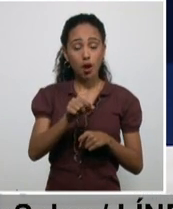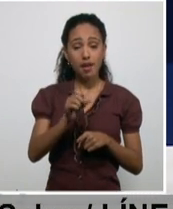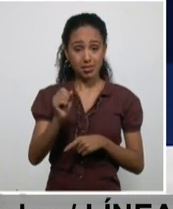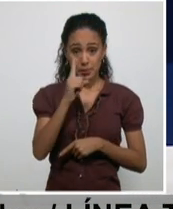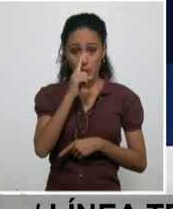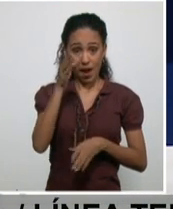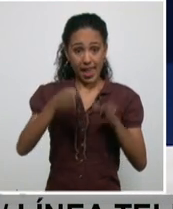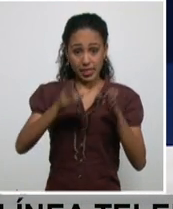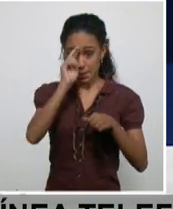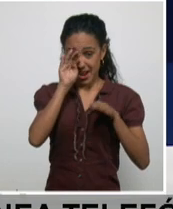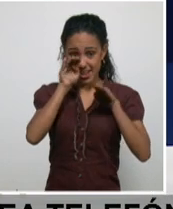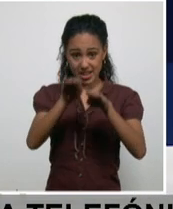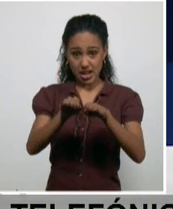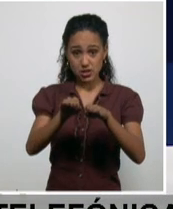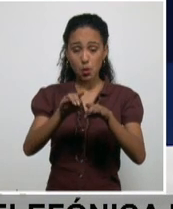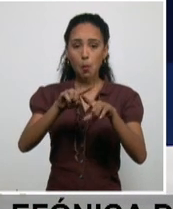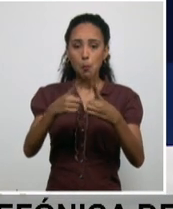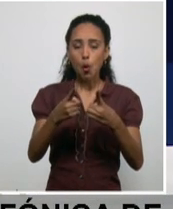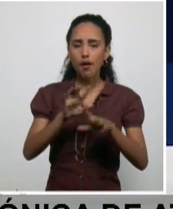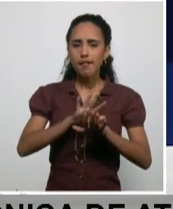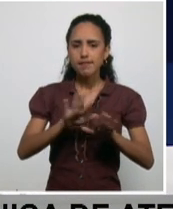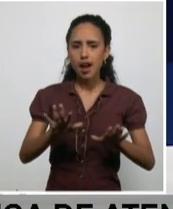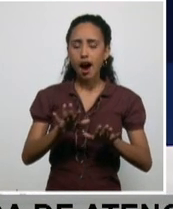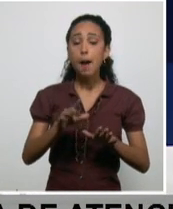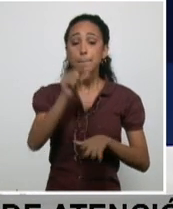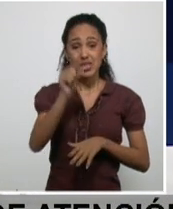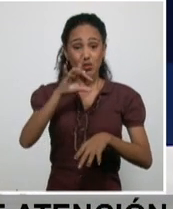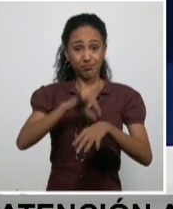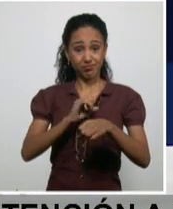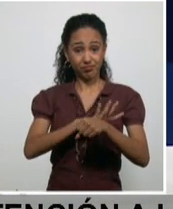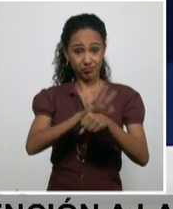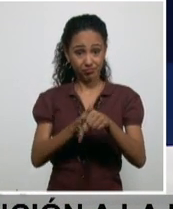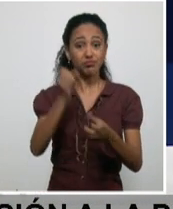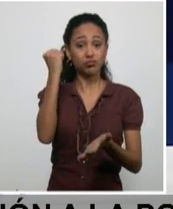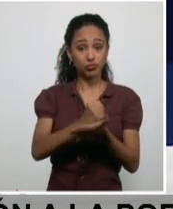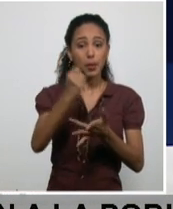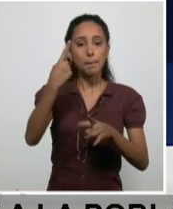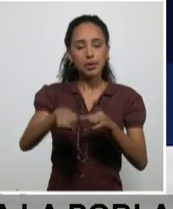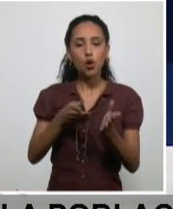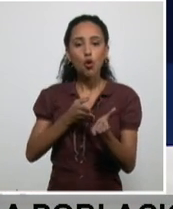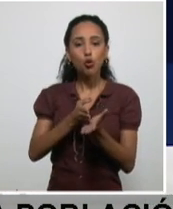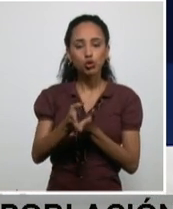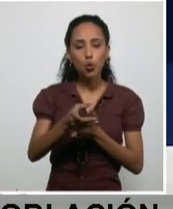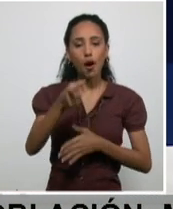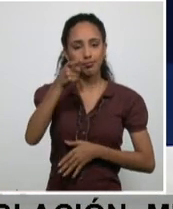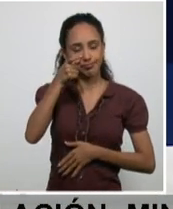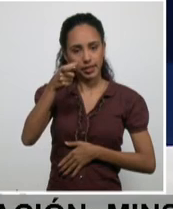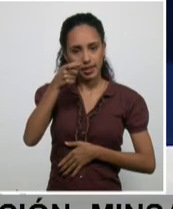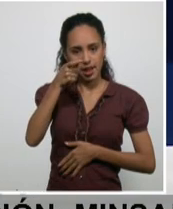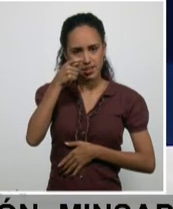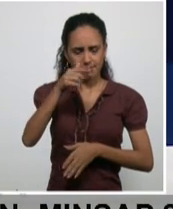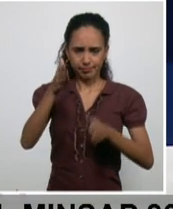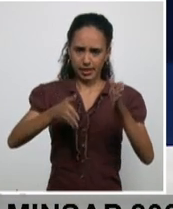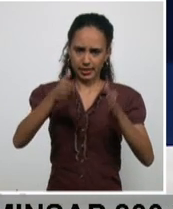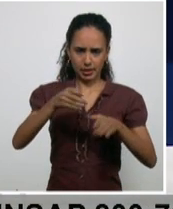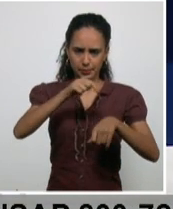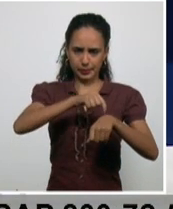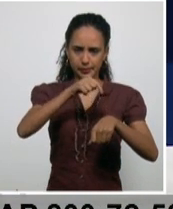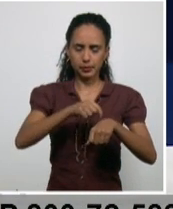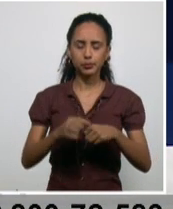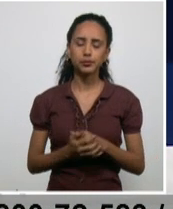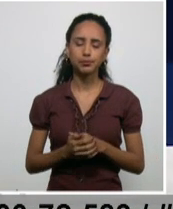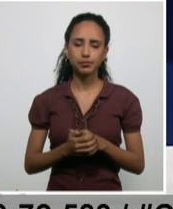de ingreso por ser caso confirmado y se mantienen de todas formas en vigilancia por un periodo de tiempo